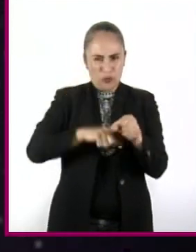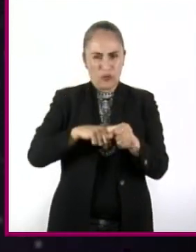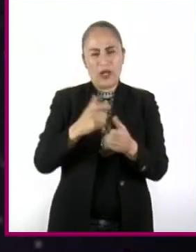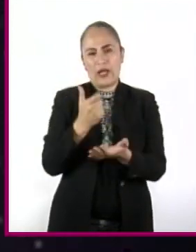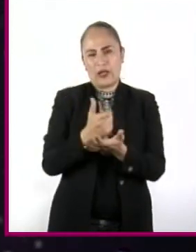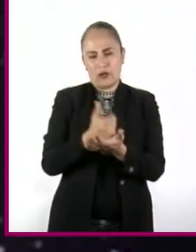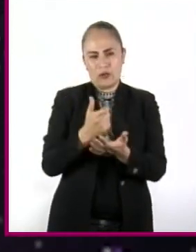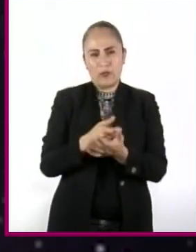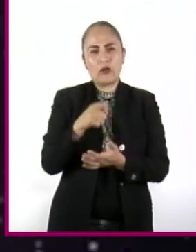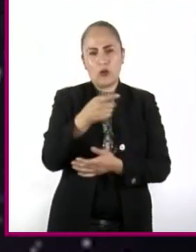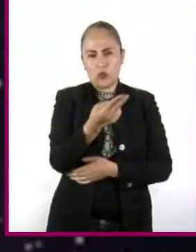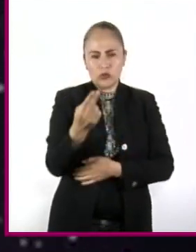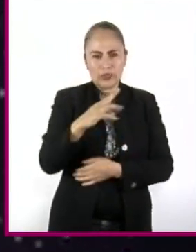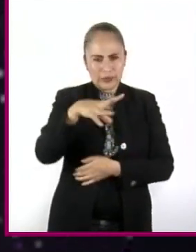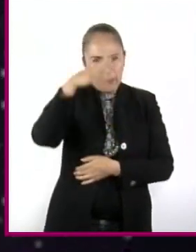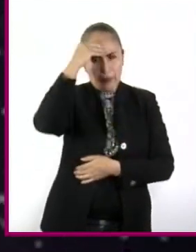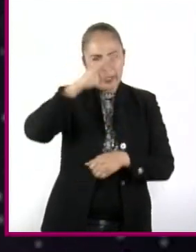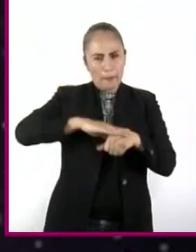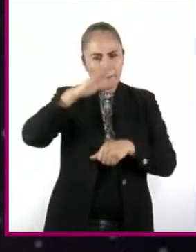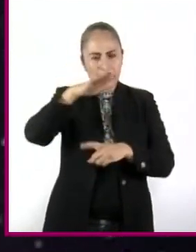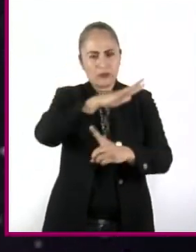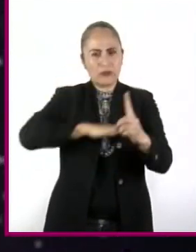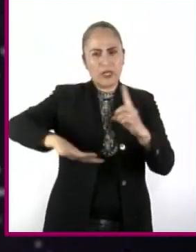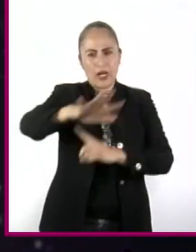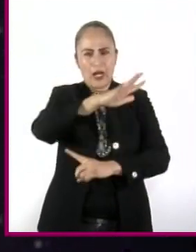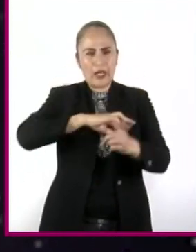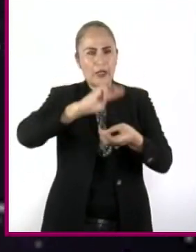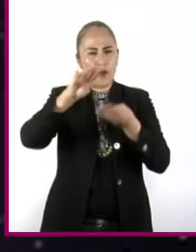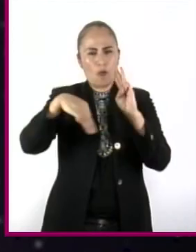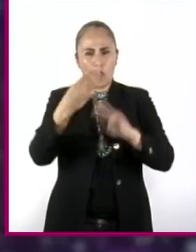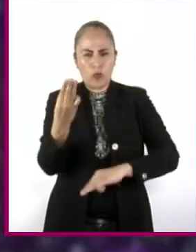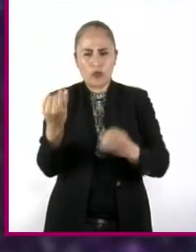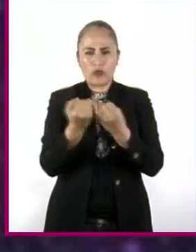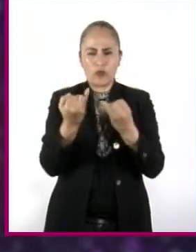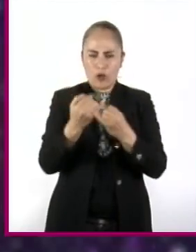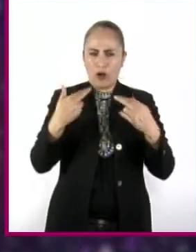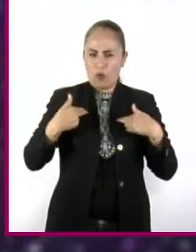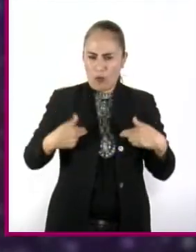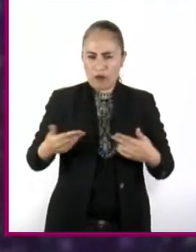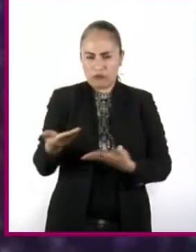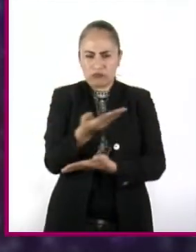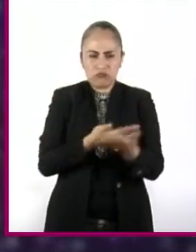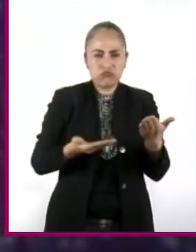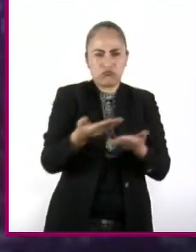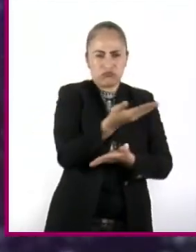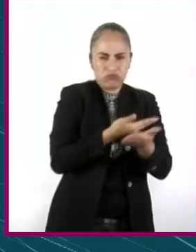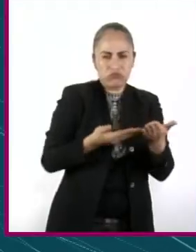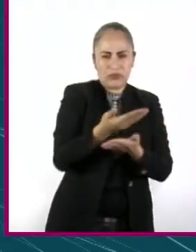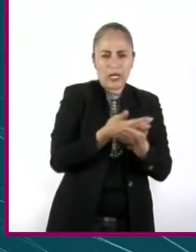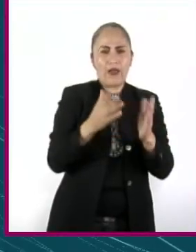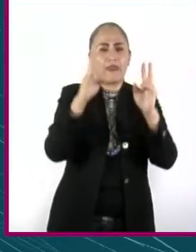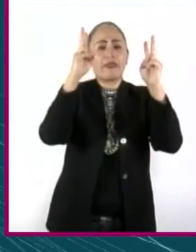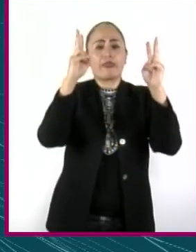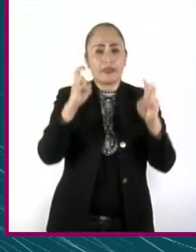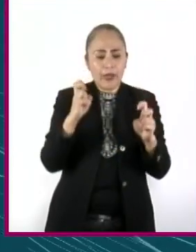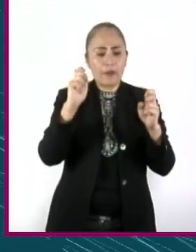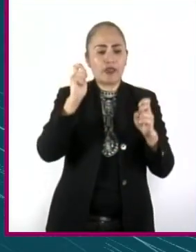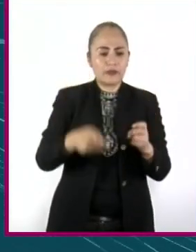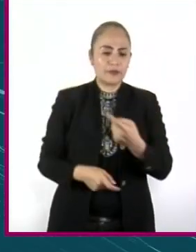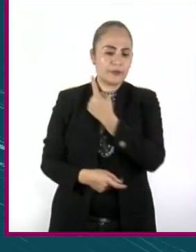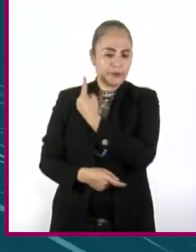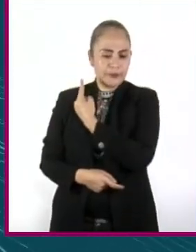más sobre la complejidad en el mundo que nos rodea y las interacciones humanas. El libro del que hablamos se llama Masa